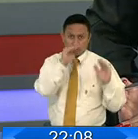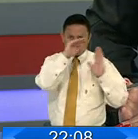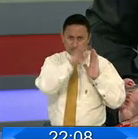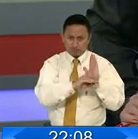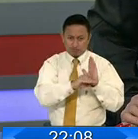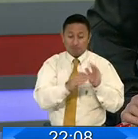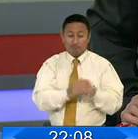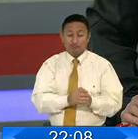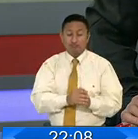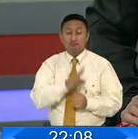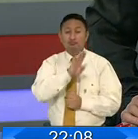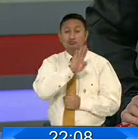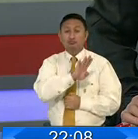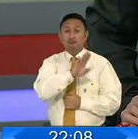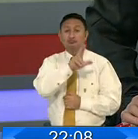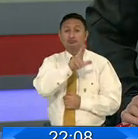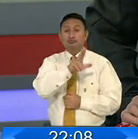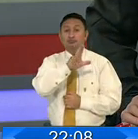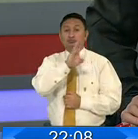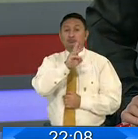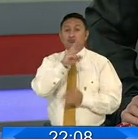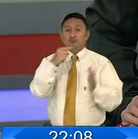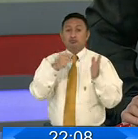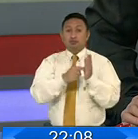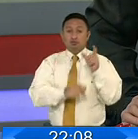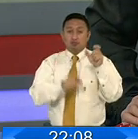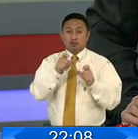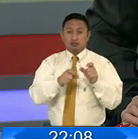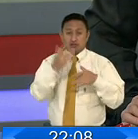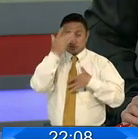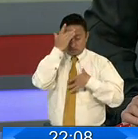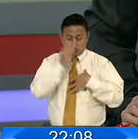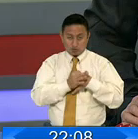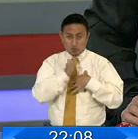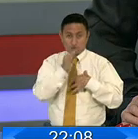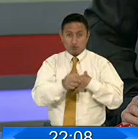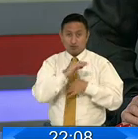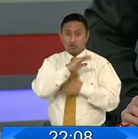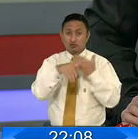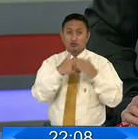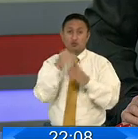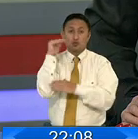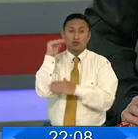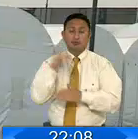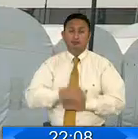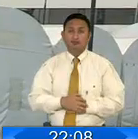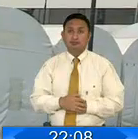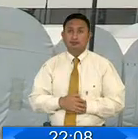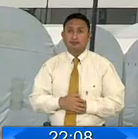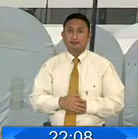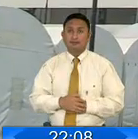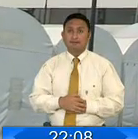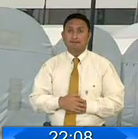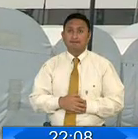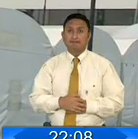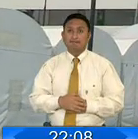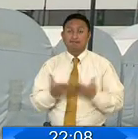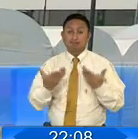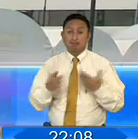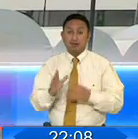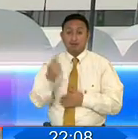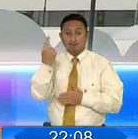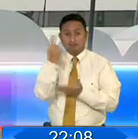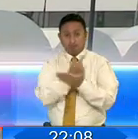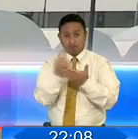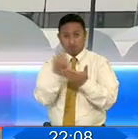momento existen 436.000 contagios por el virus a nivel nacional. Luego de varias